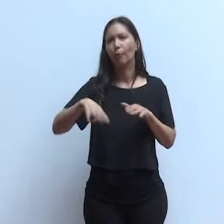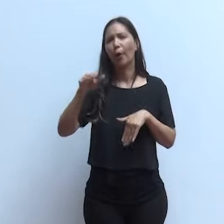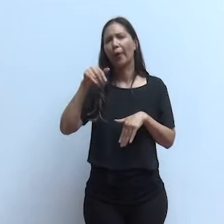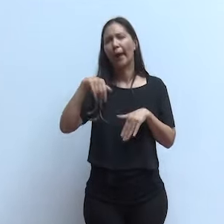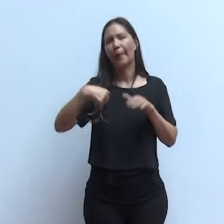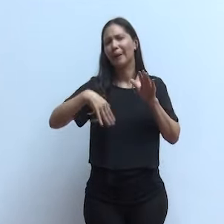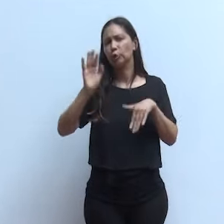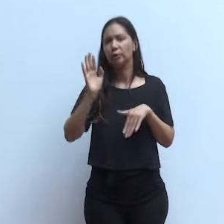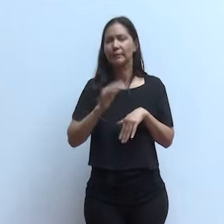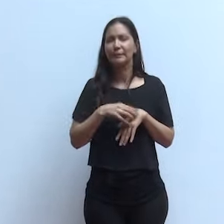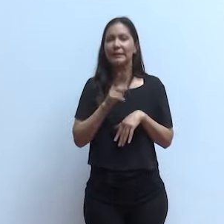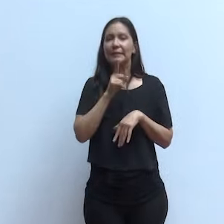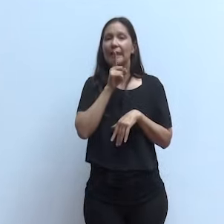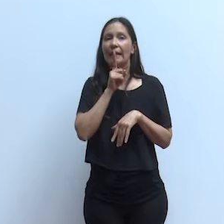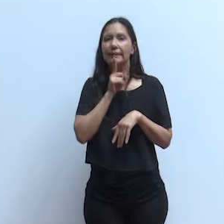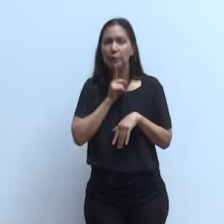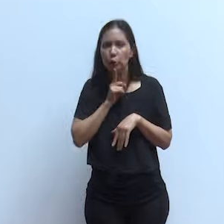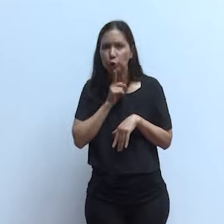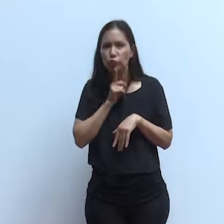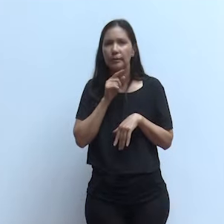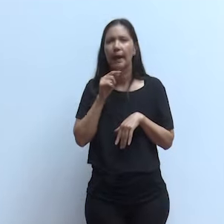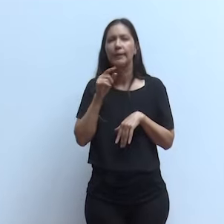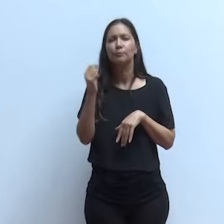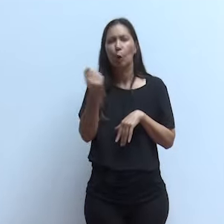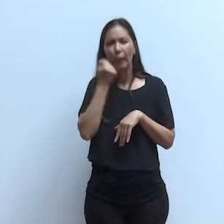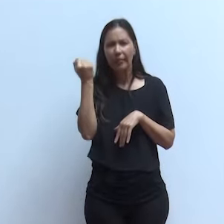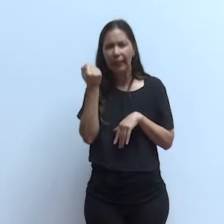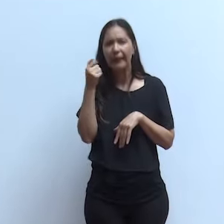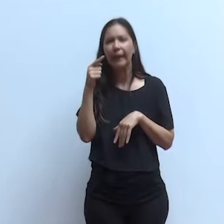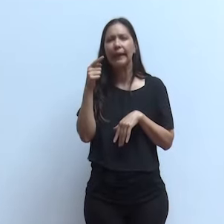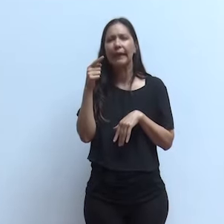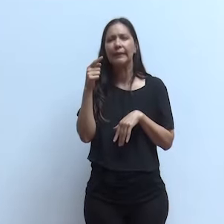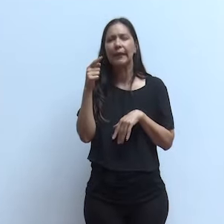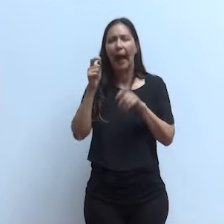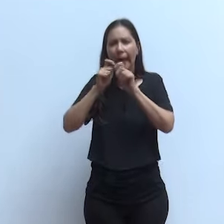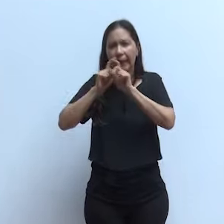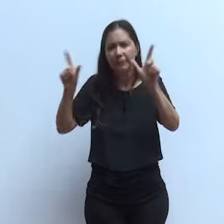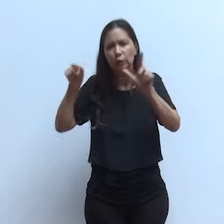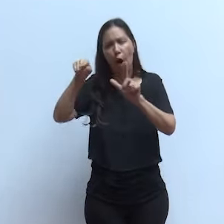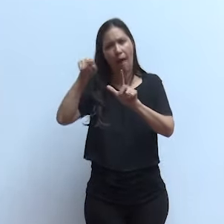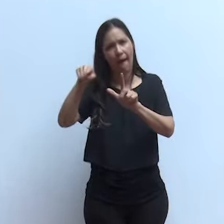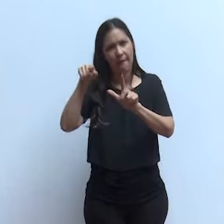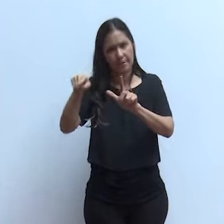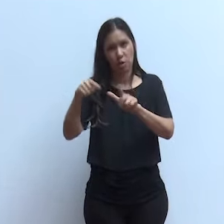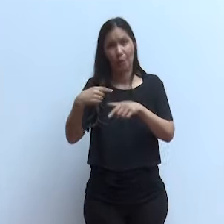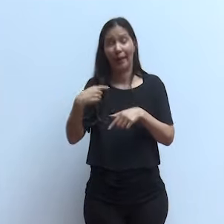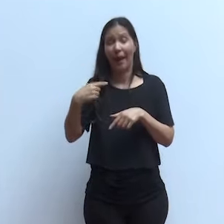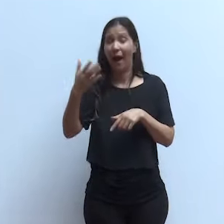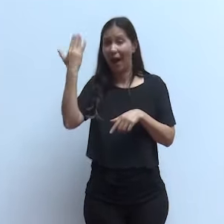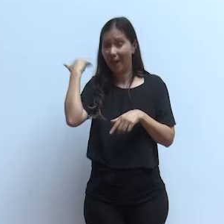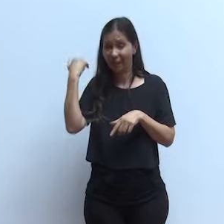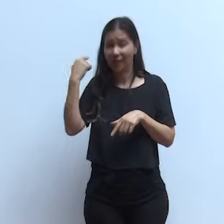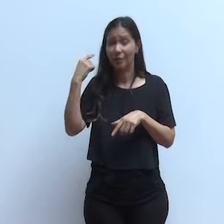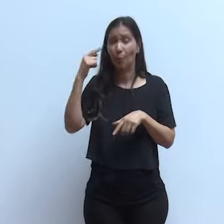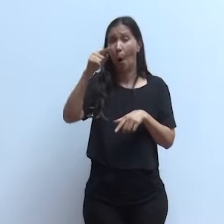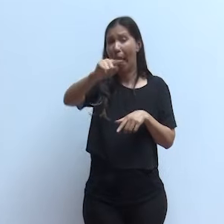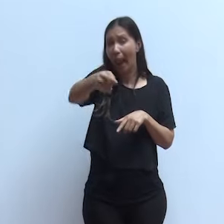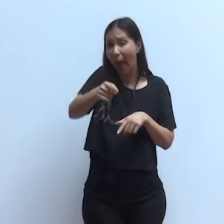bullicio que que que en medio ese tanto bullicio que generaba la grieta y y el autobombo